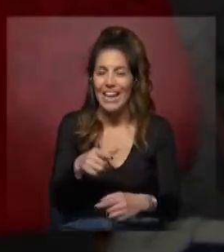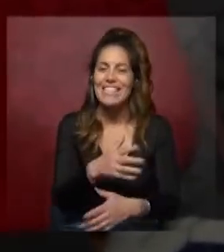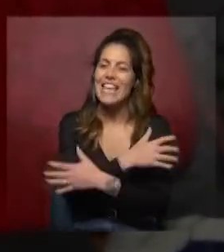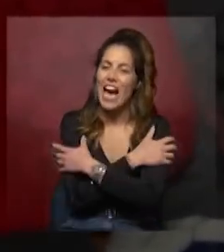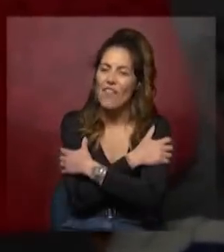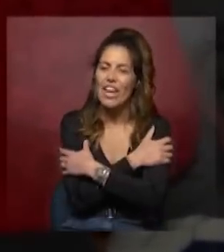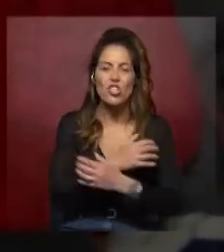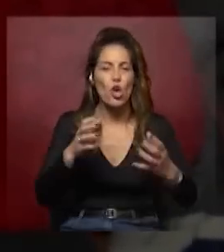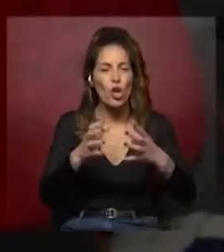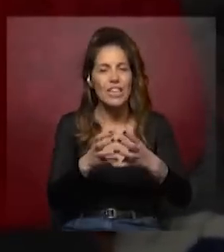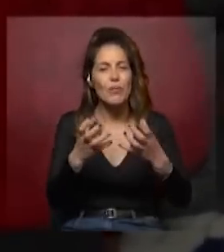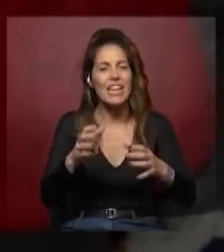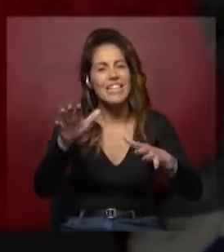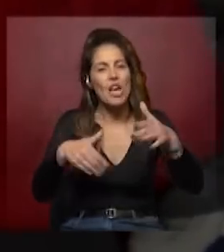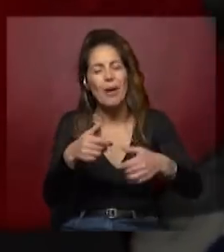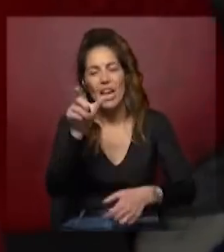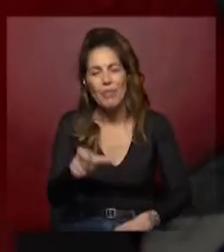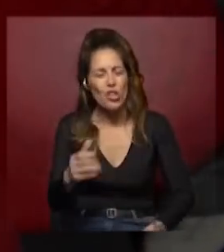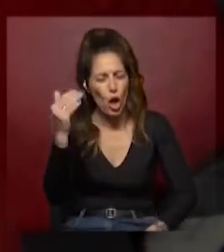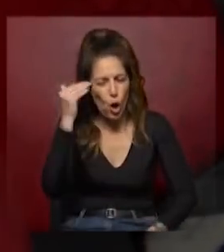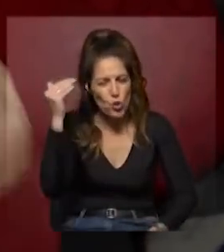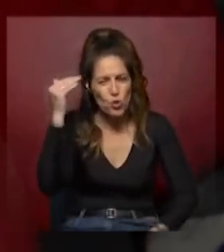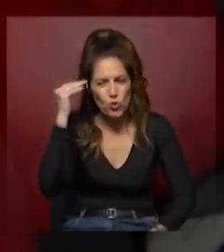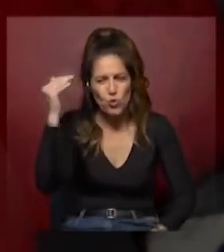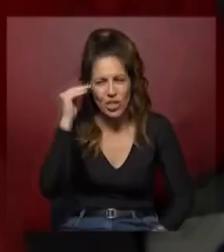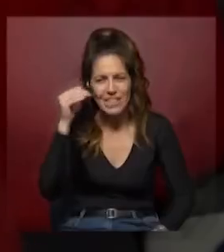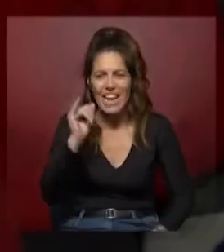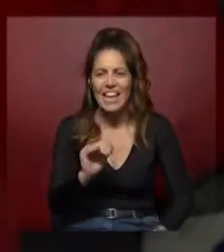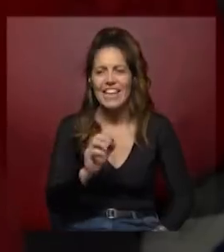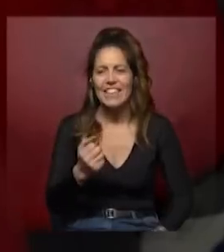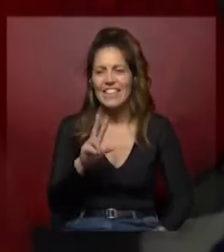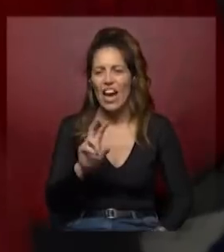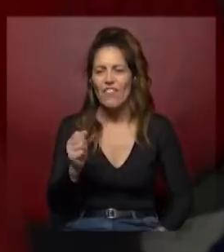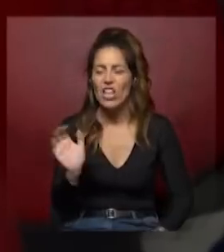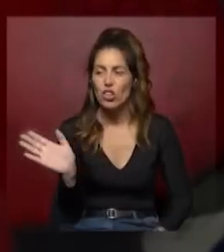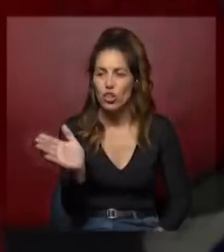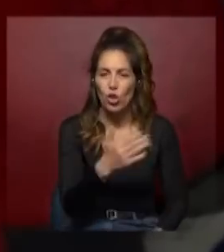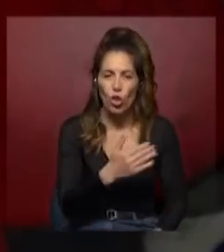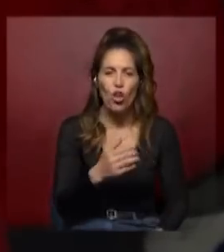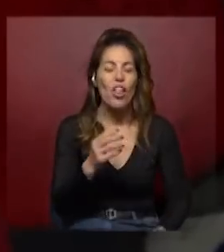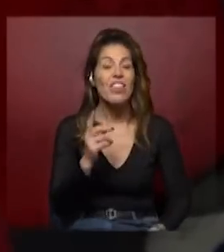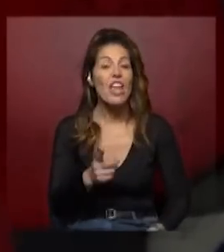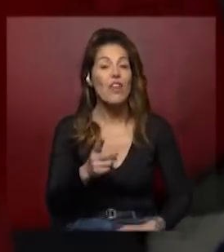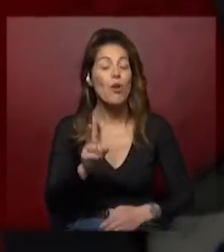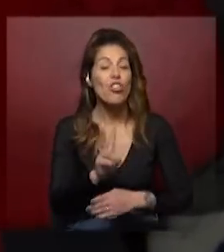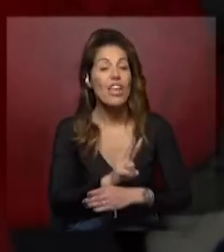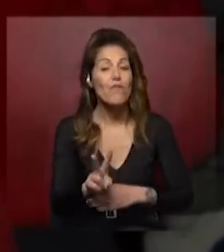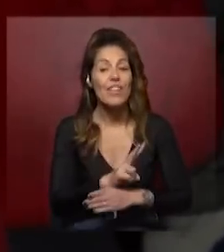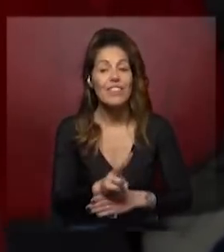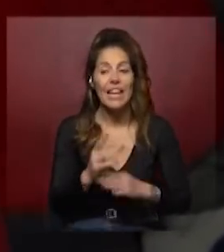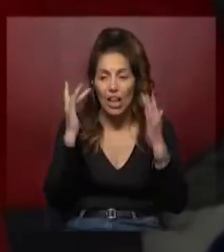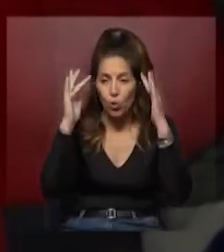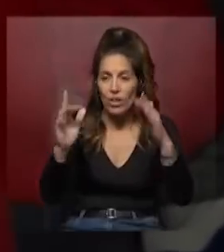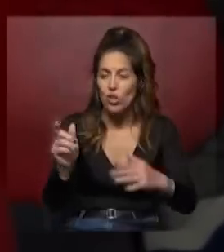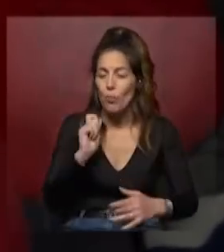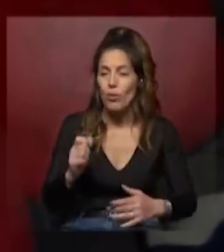colectivo quiere llamar a la gente a que tome conciencia que que de que iava somos todos y que debemos defender la educación pública que es uno de los